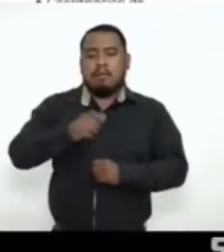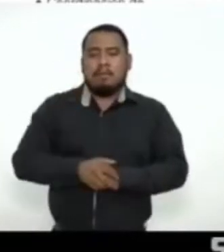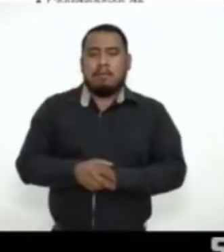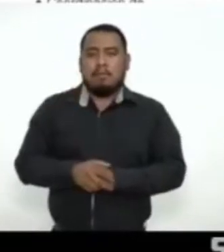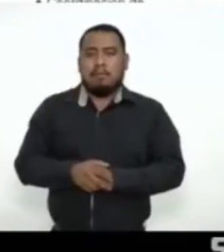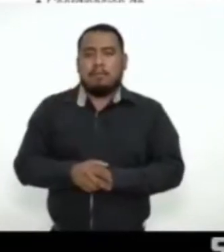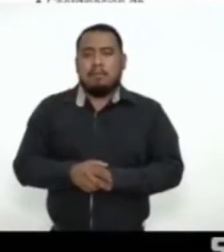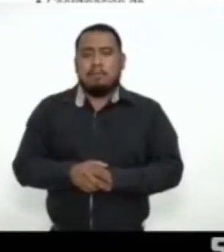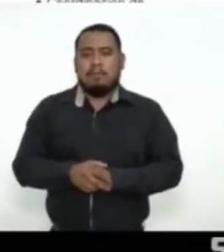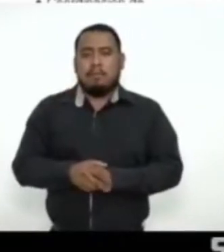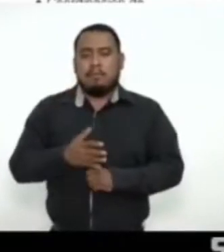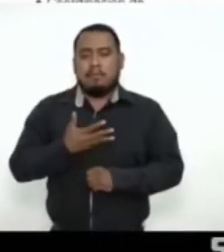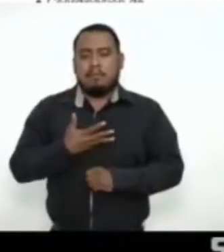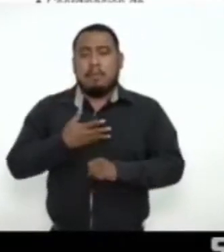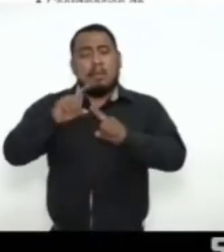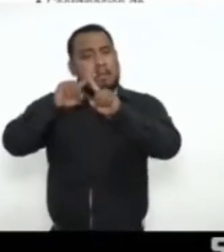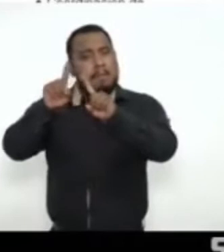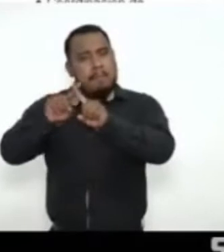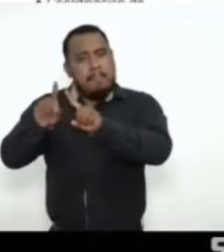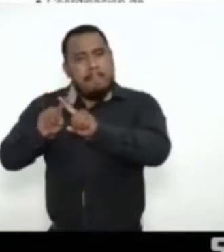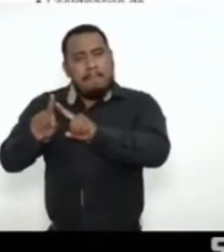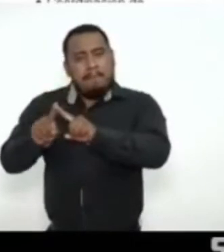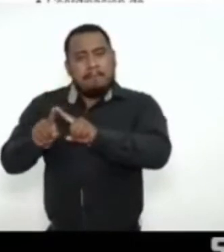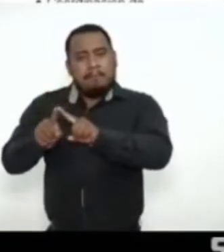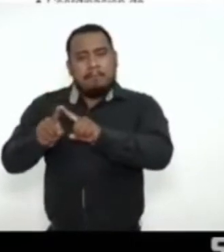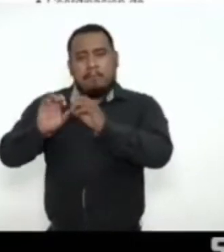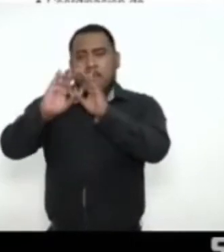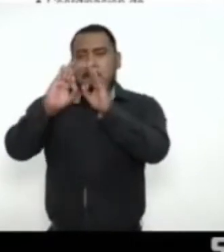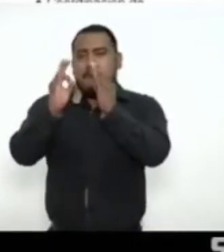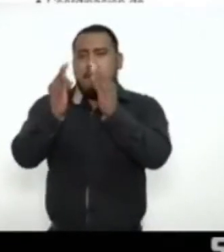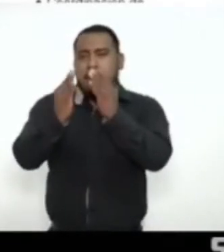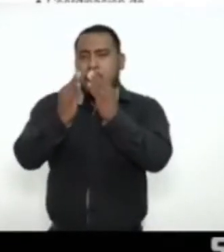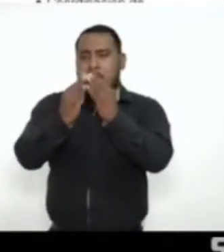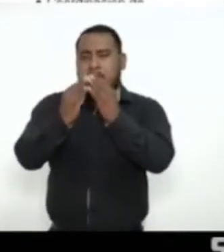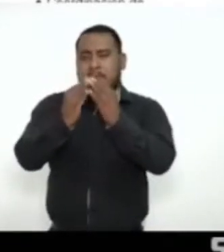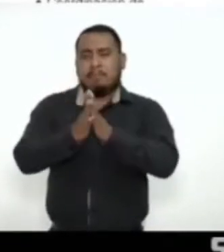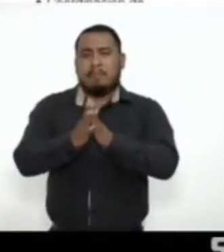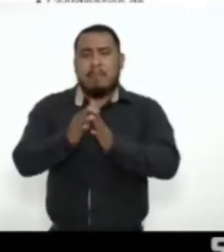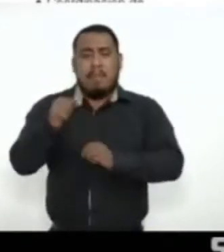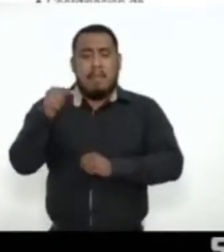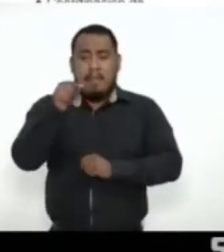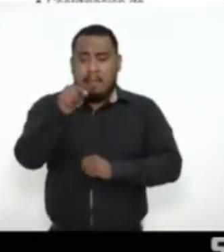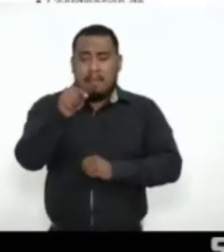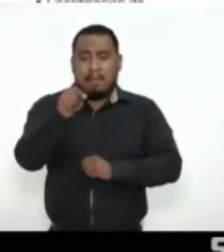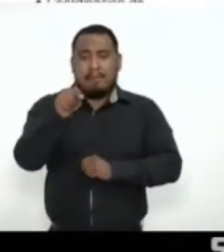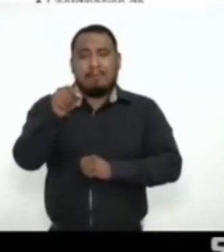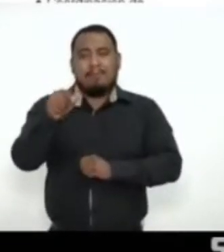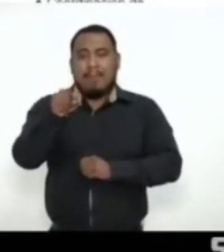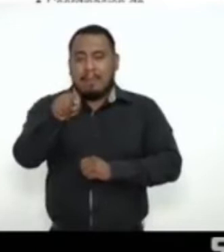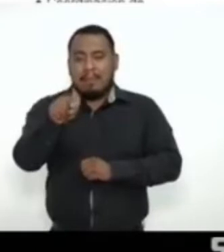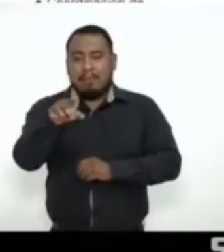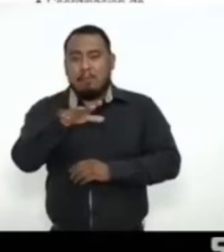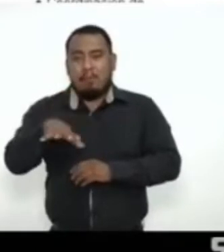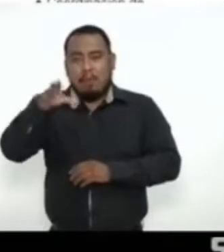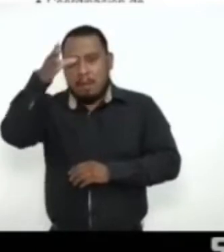fijan, tienen diferentes estructuras en donde se da todo lo que es